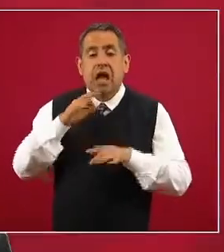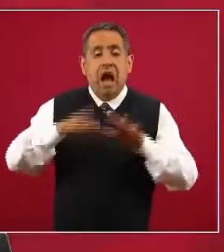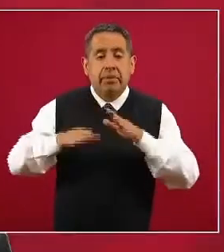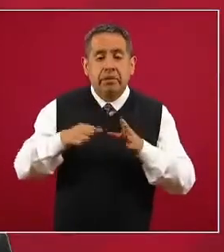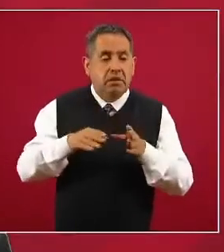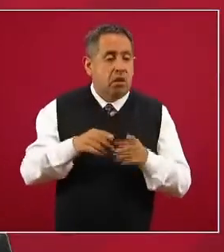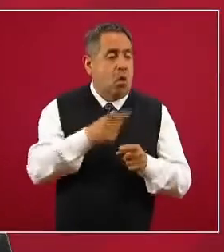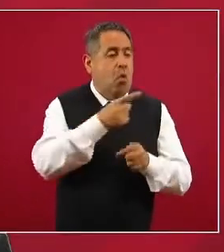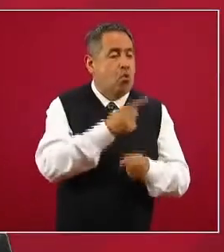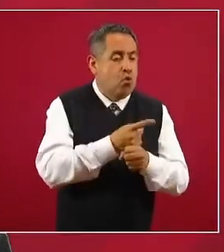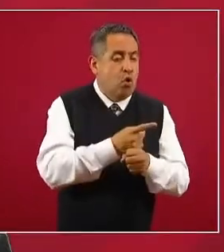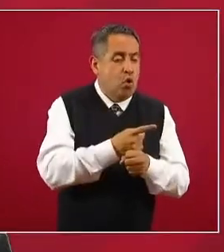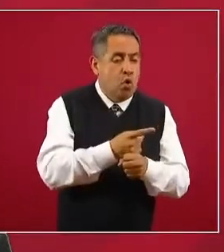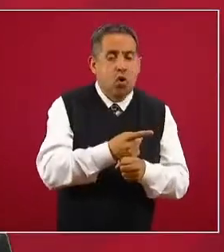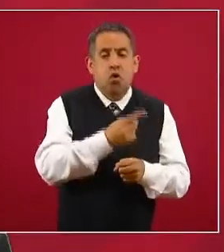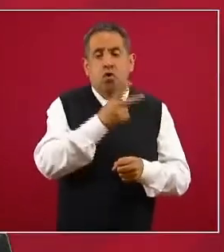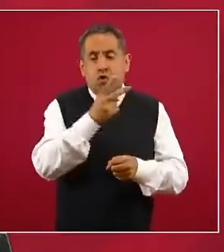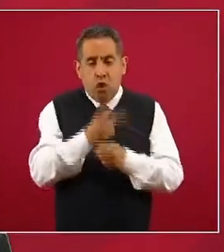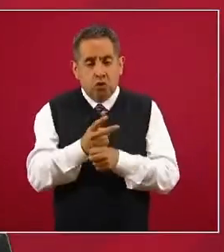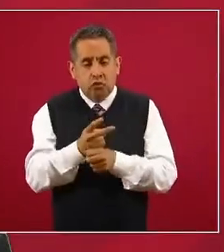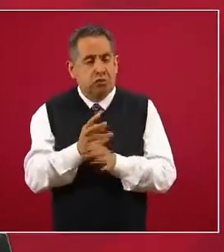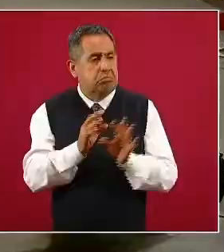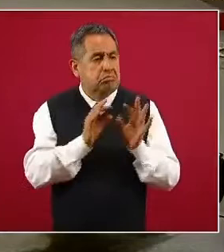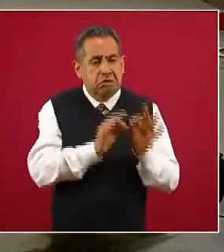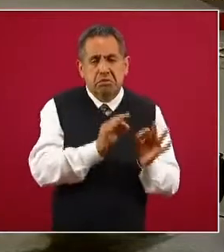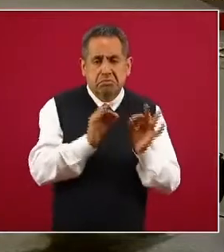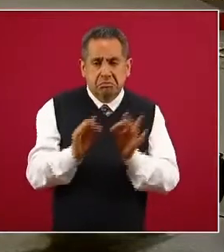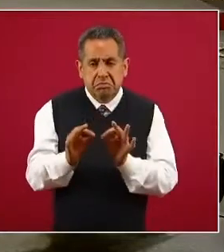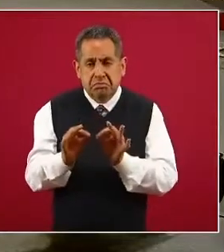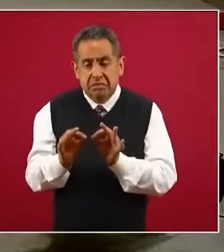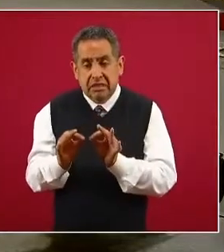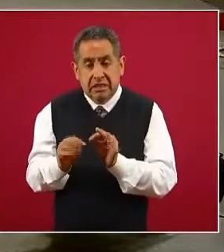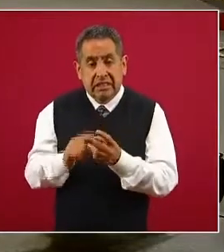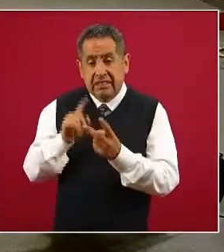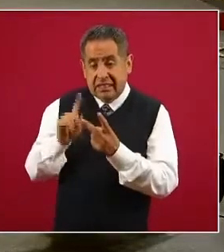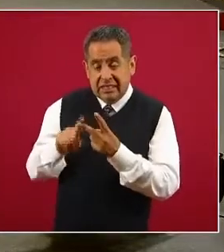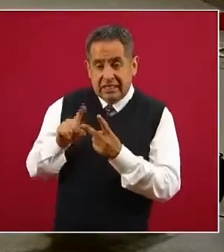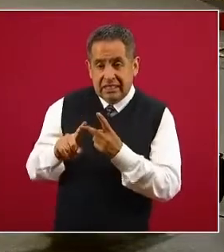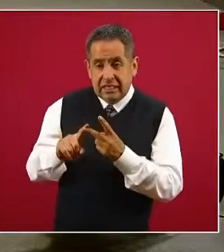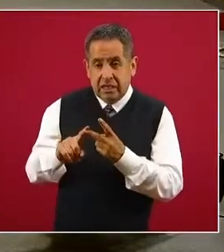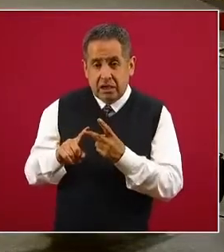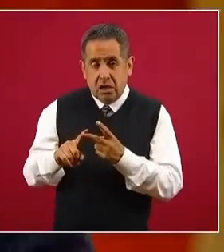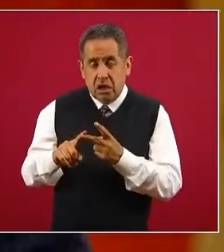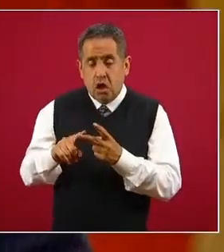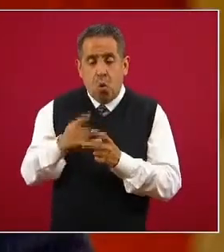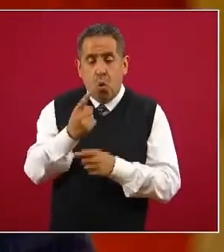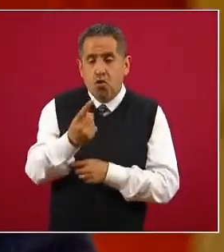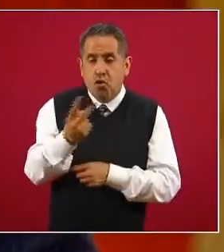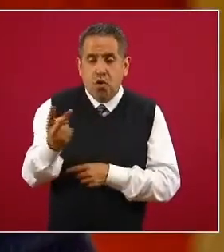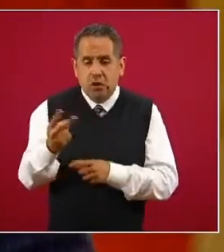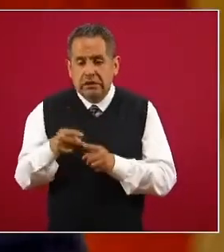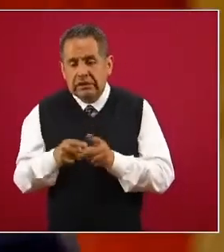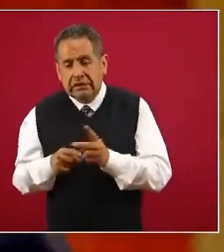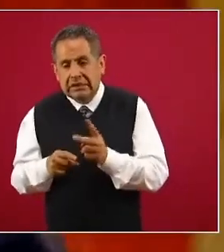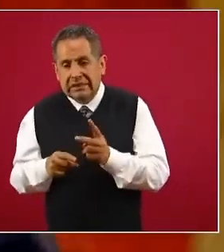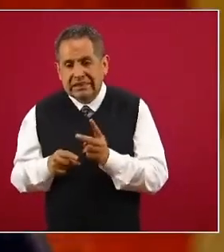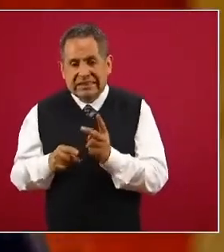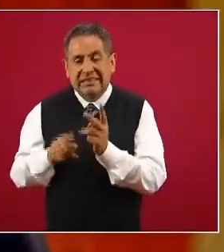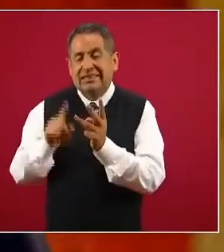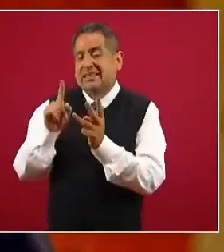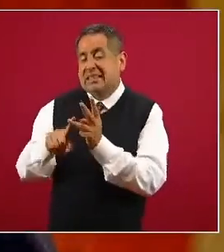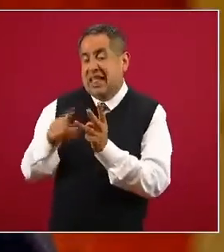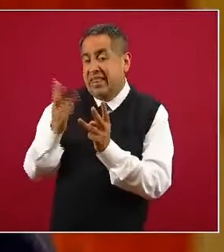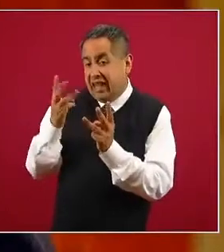pasaron satisfactoriamente la fase de investigación preclínica y las fases clínicas 1 y 2, y justo en el